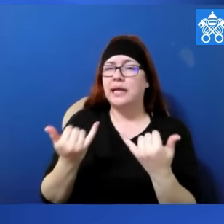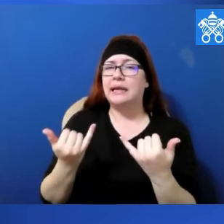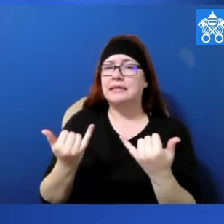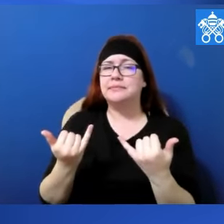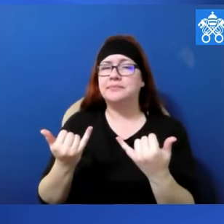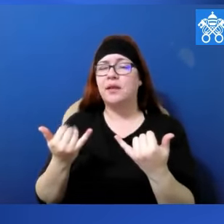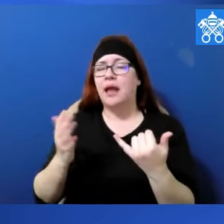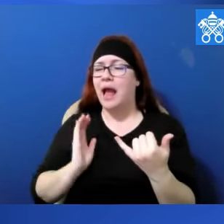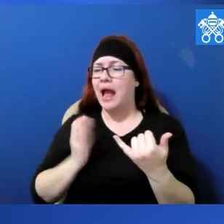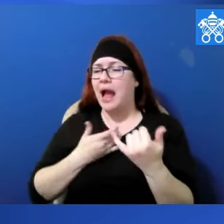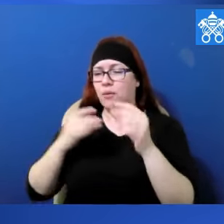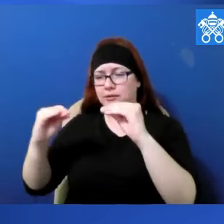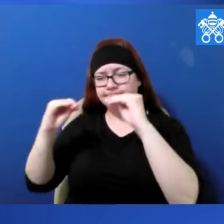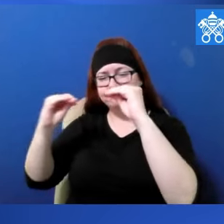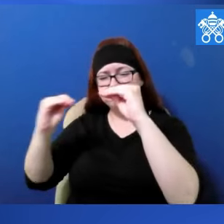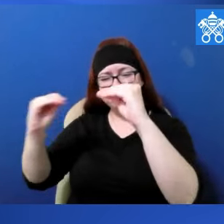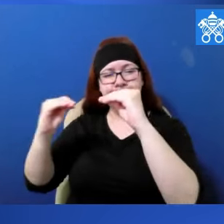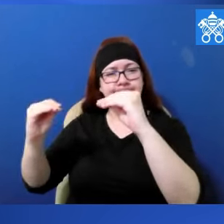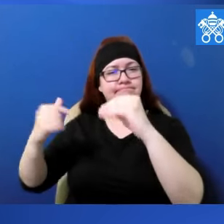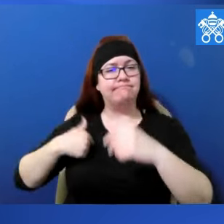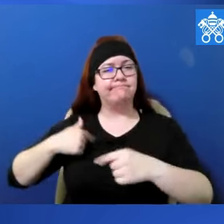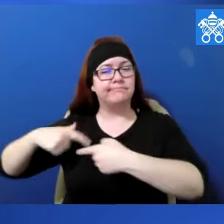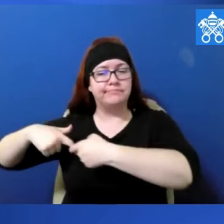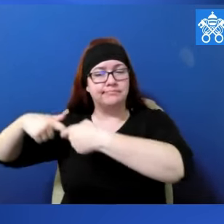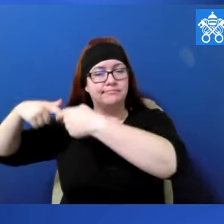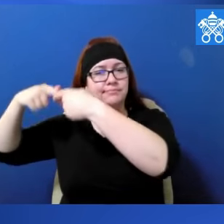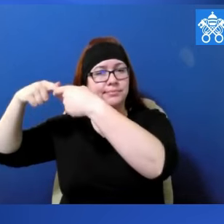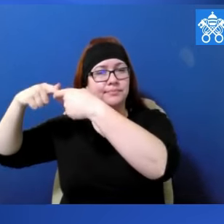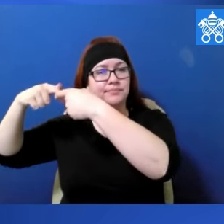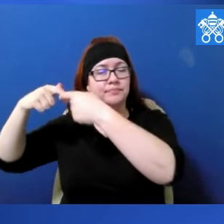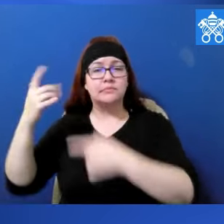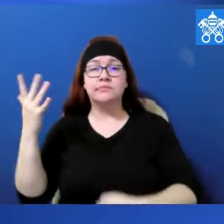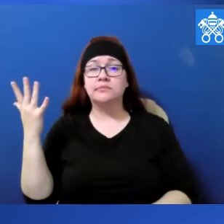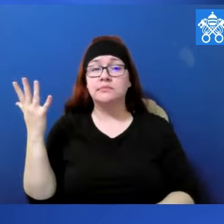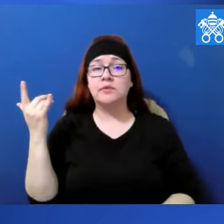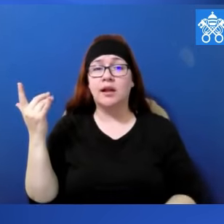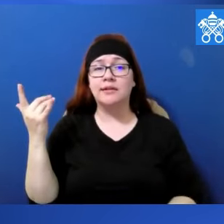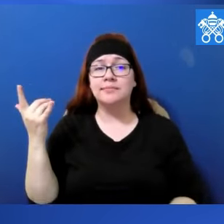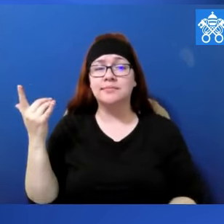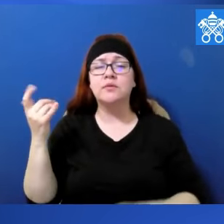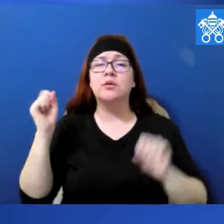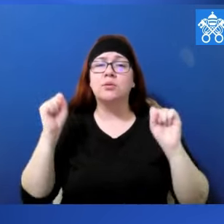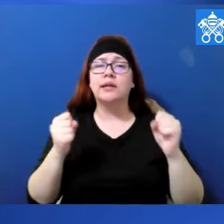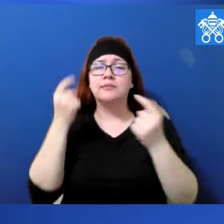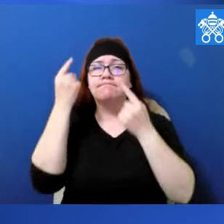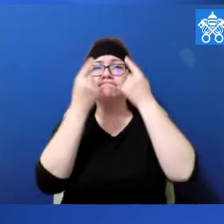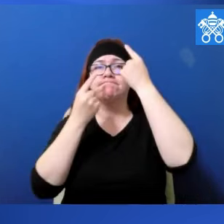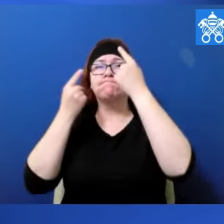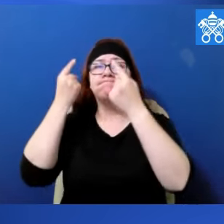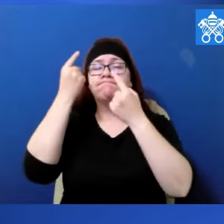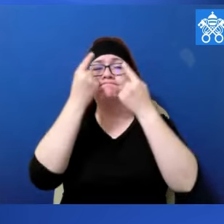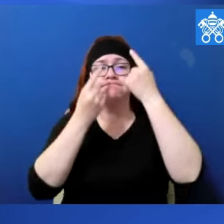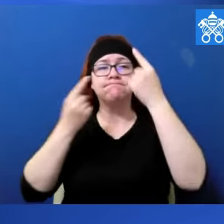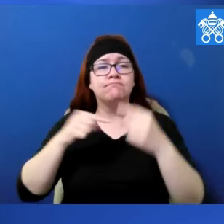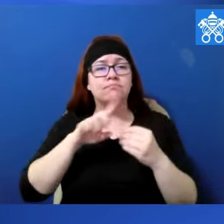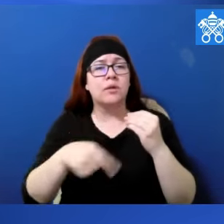hoy he querido hacer un paréntesis en nuestro ciclo de catequesis habitual para que podamos